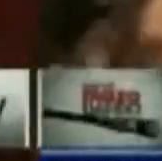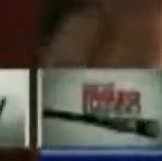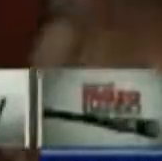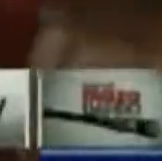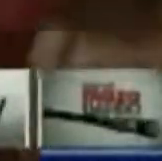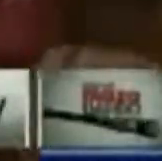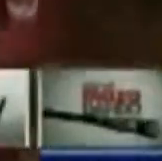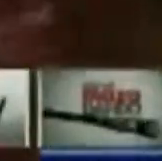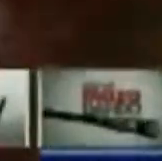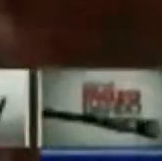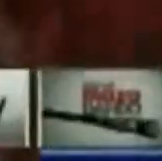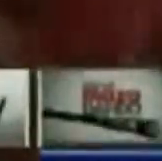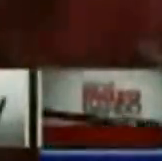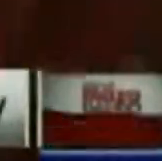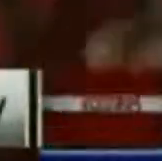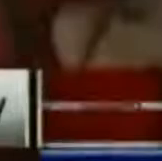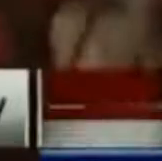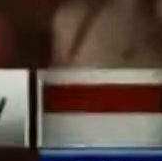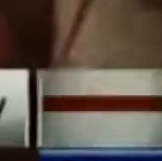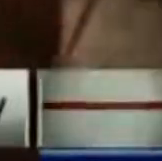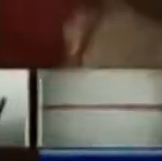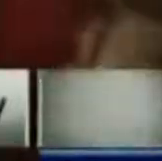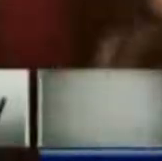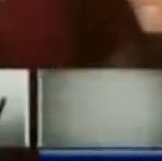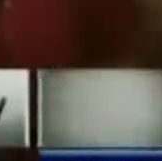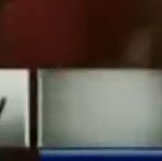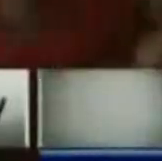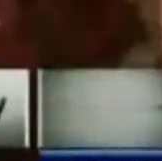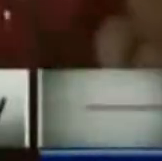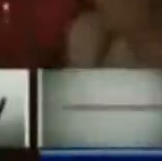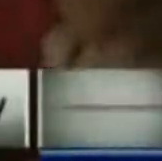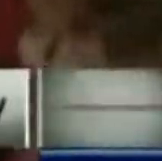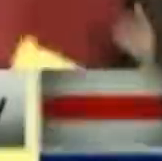más bonito navegando por el lago